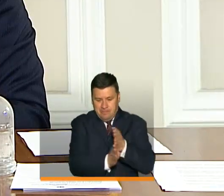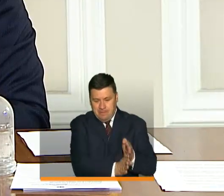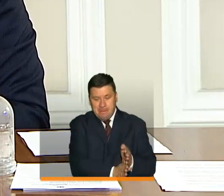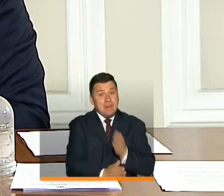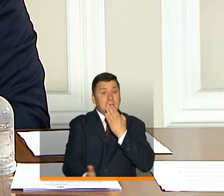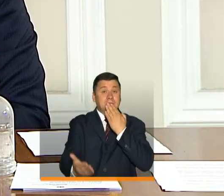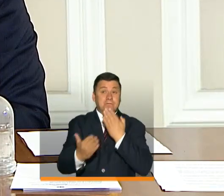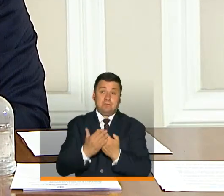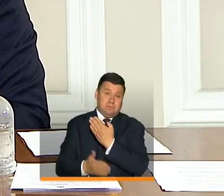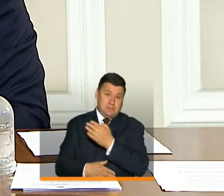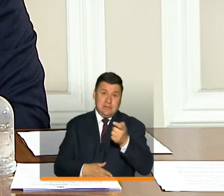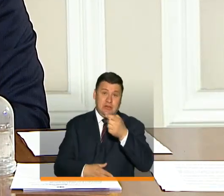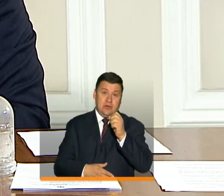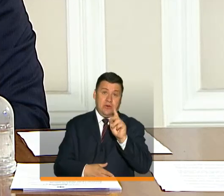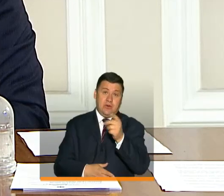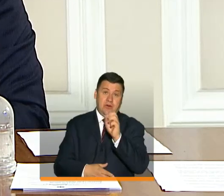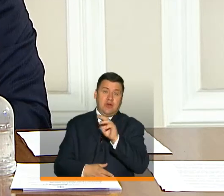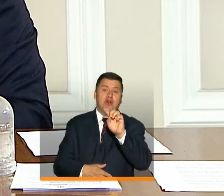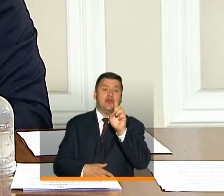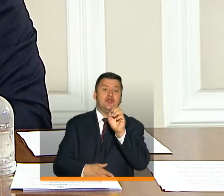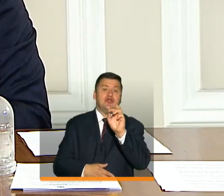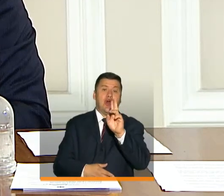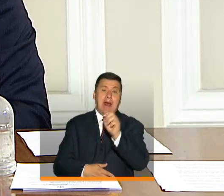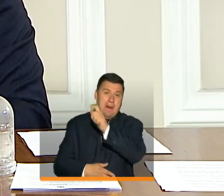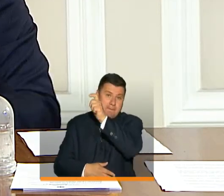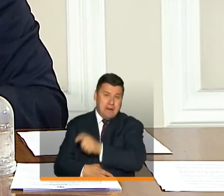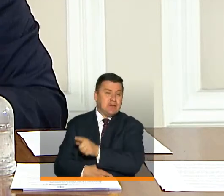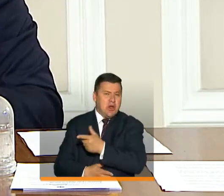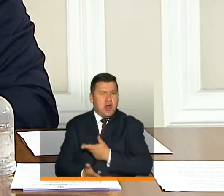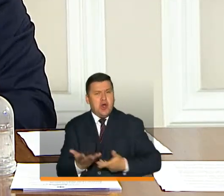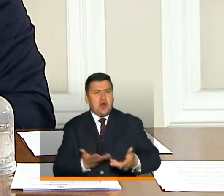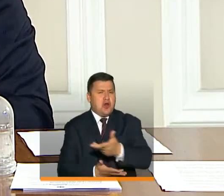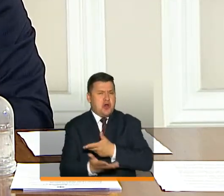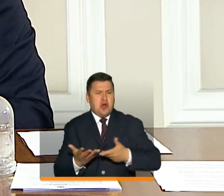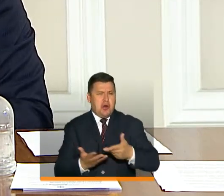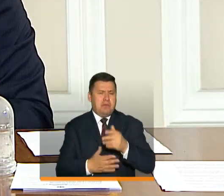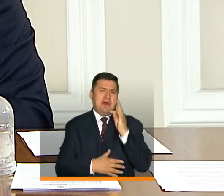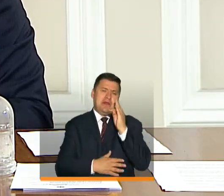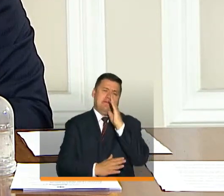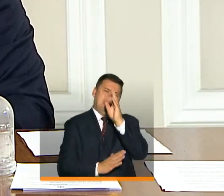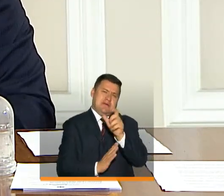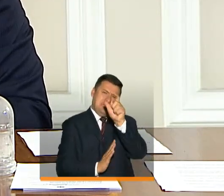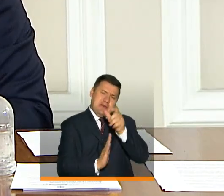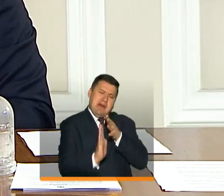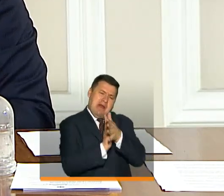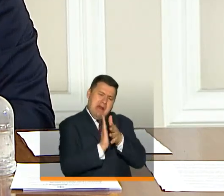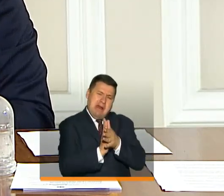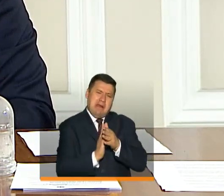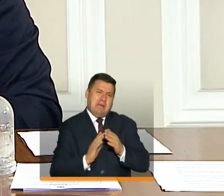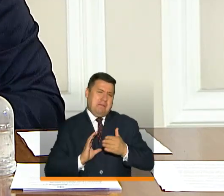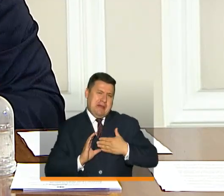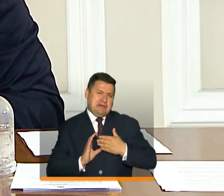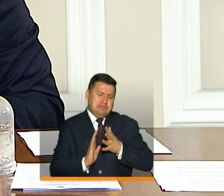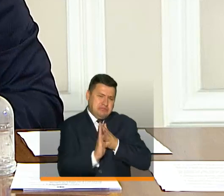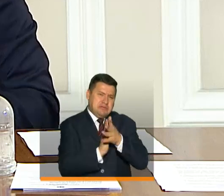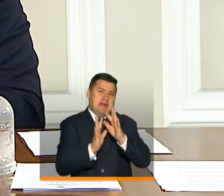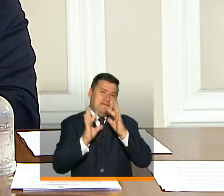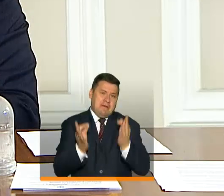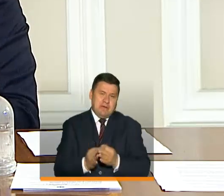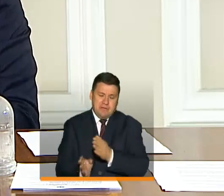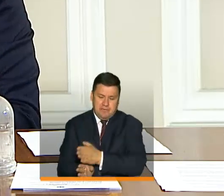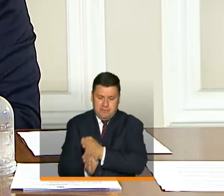Le agradezco a George Sora que nos haya compartido ese testimonio, un testimonio personal y al mismo tiempo